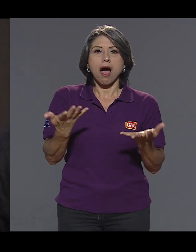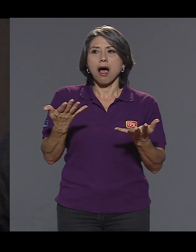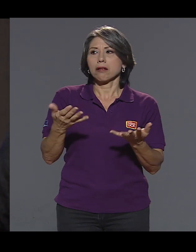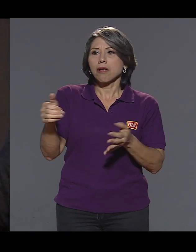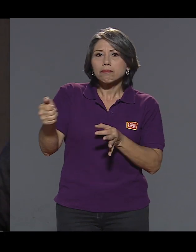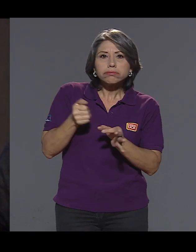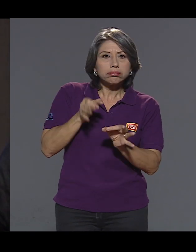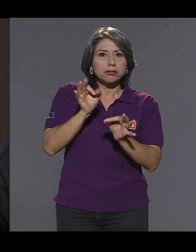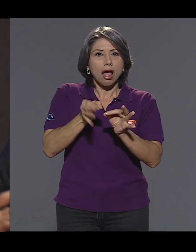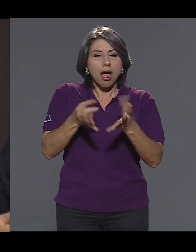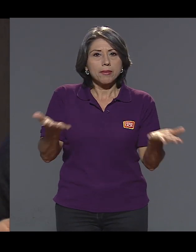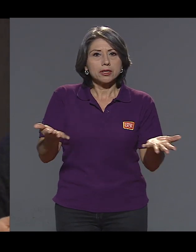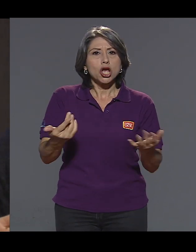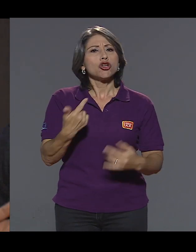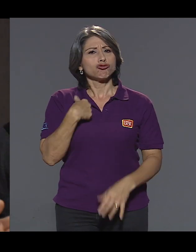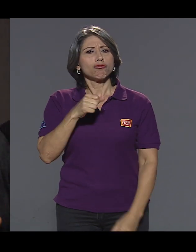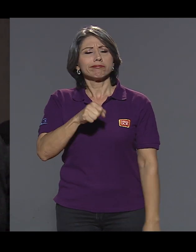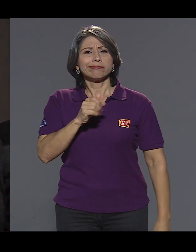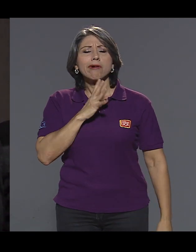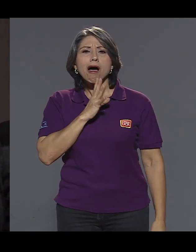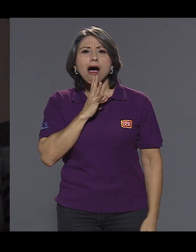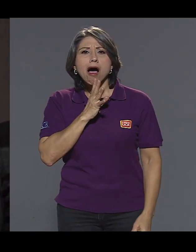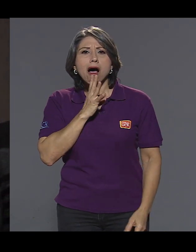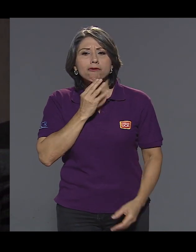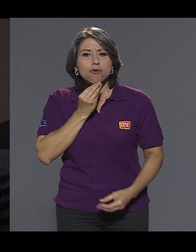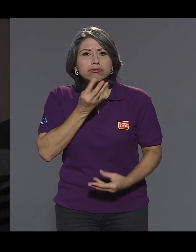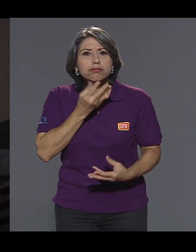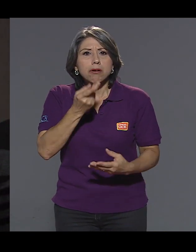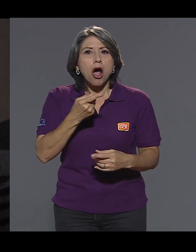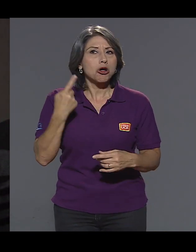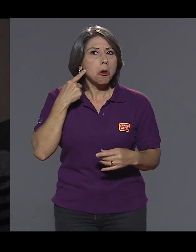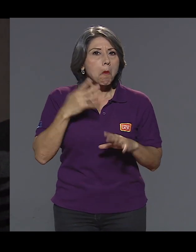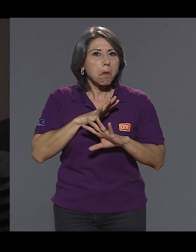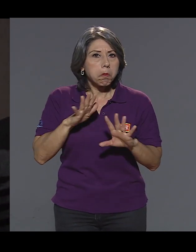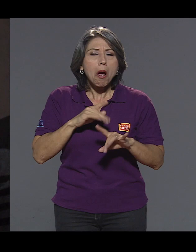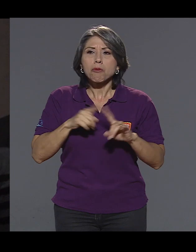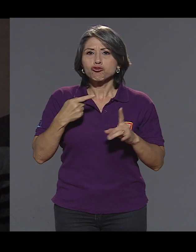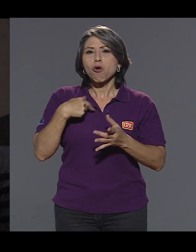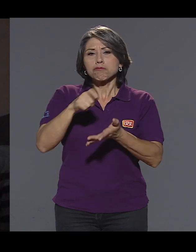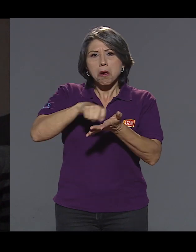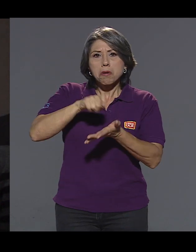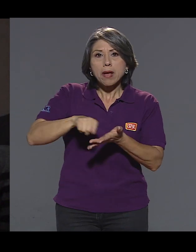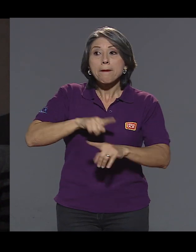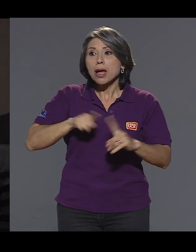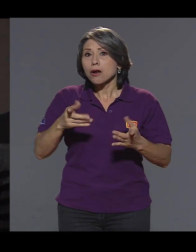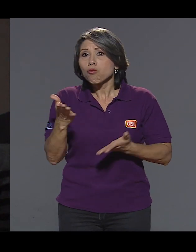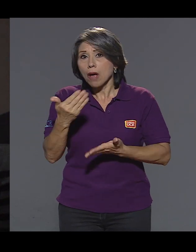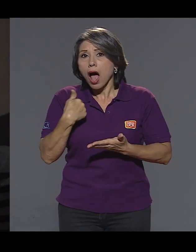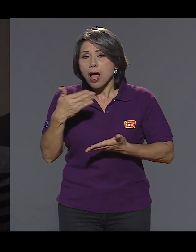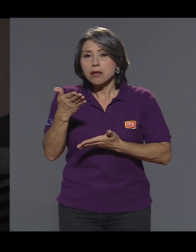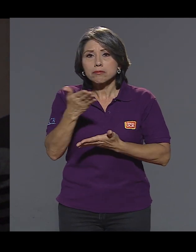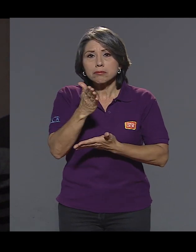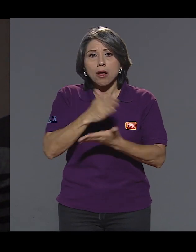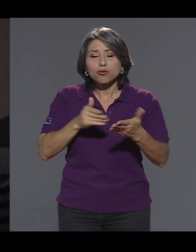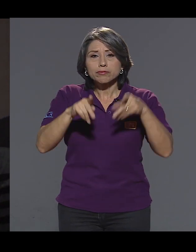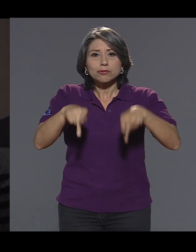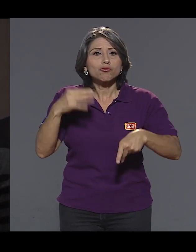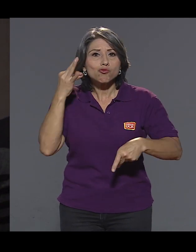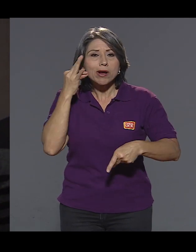intérpretes. Yo sí hablo, aunque no escucho y escribo, pero para las mujeres sordas menos